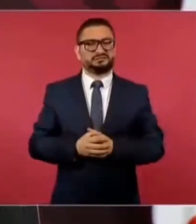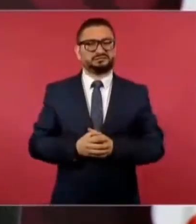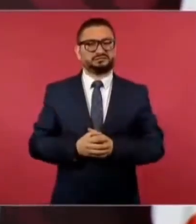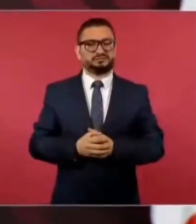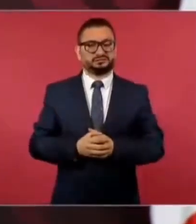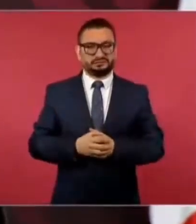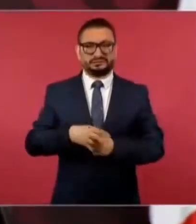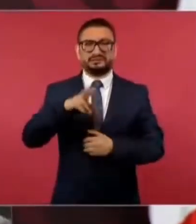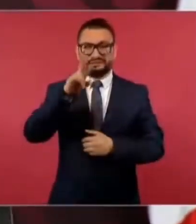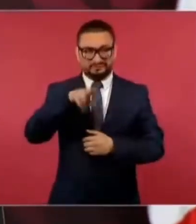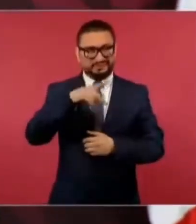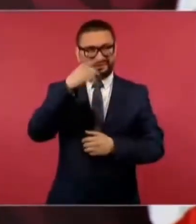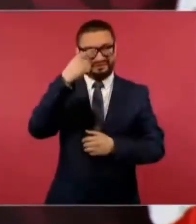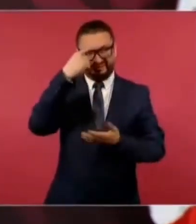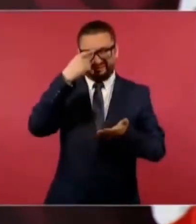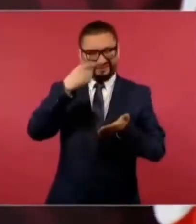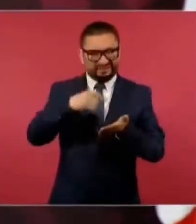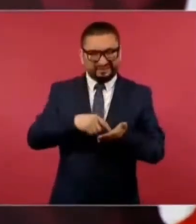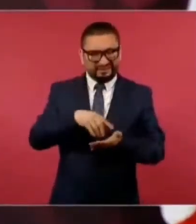aunque parezca increíble.